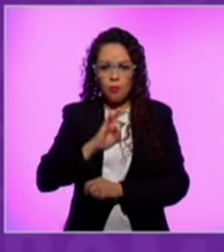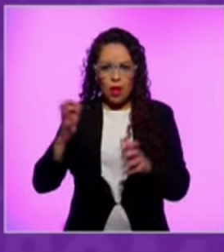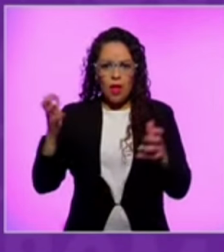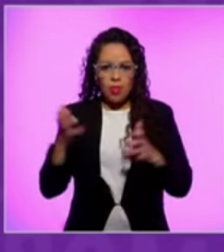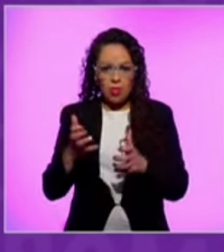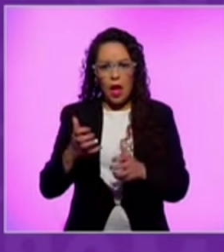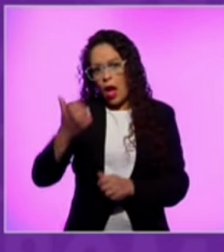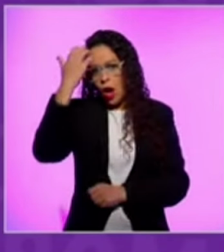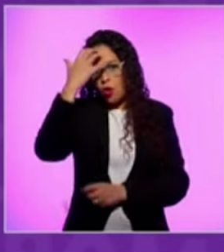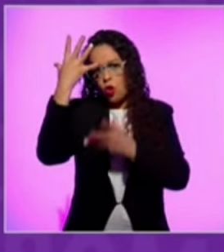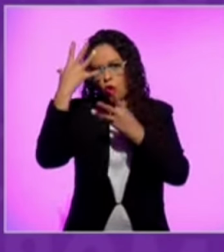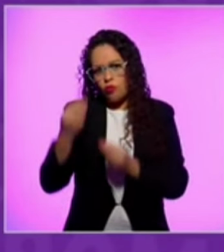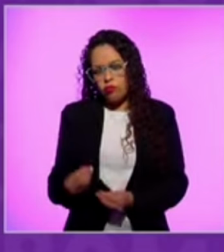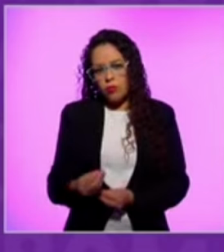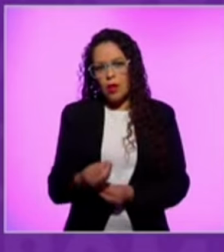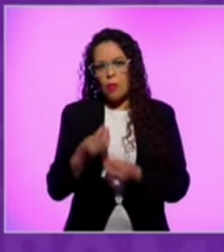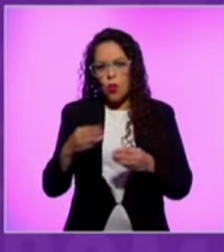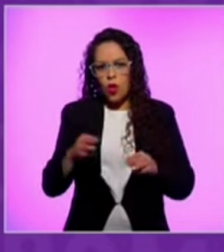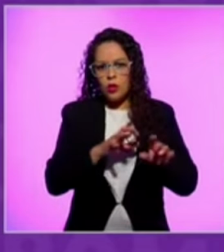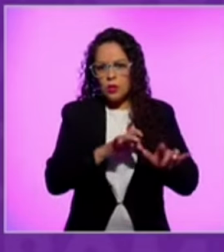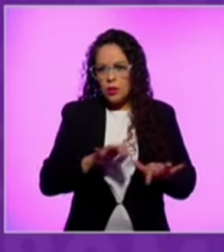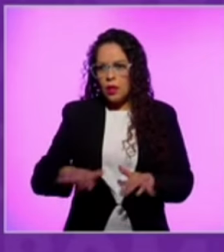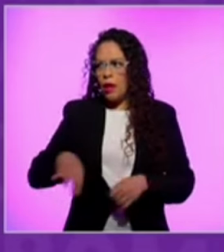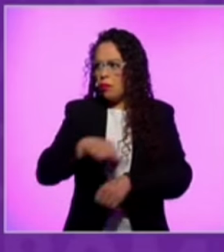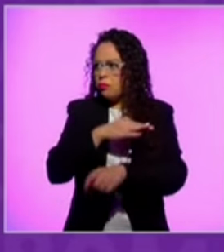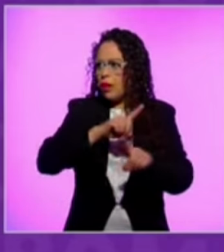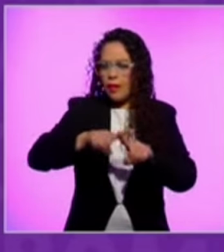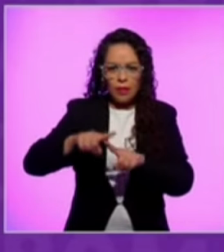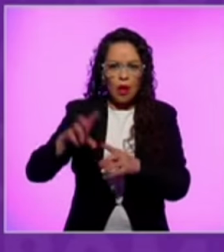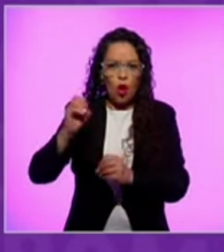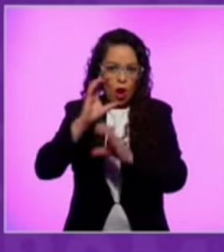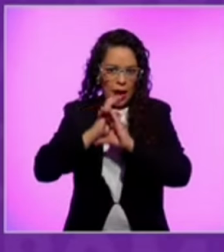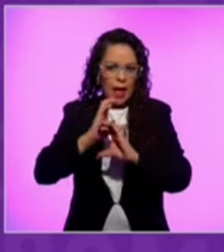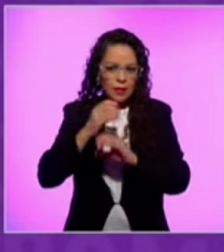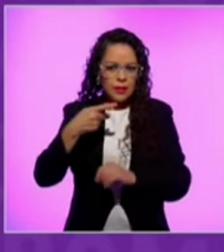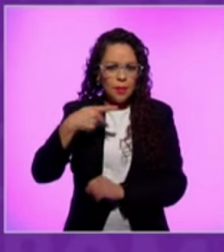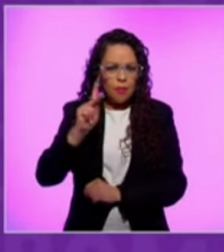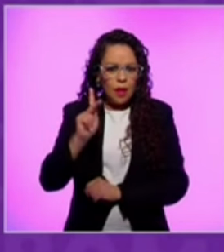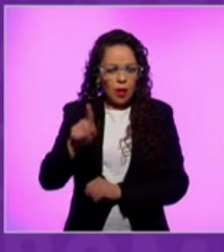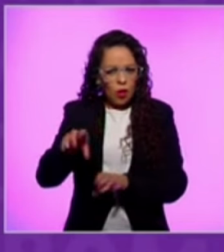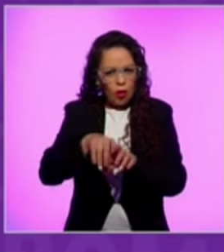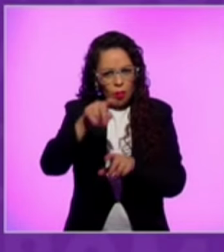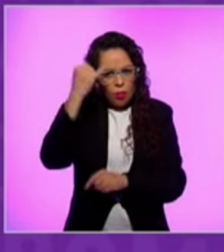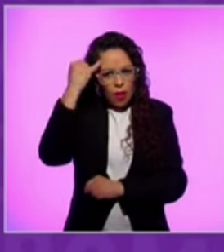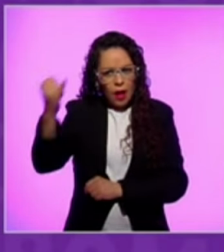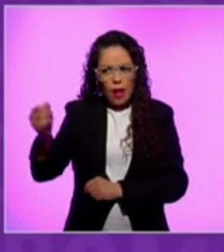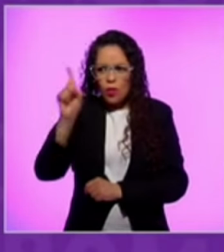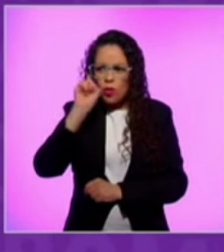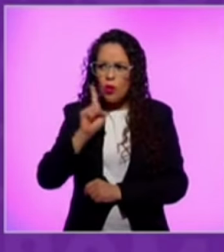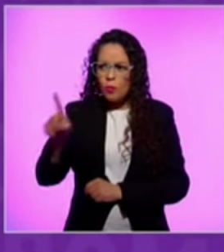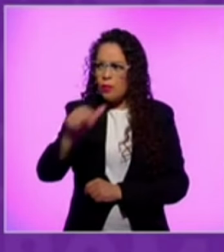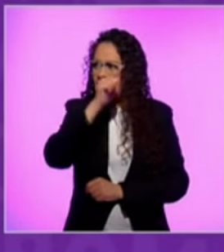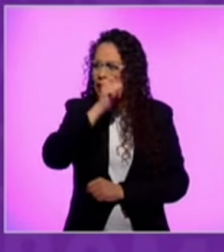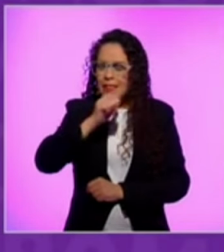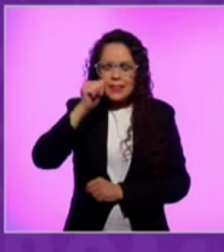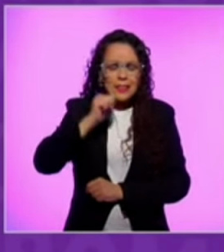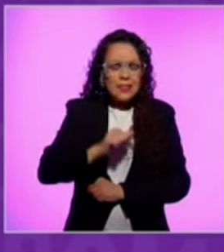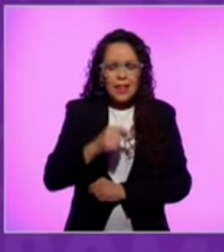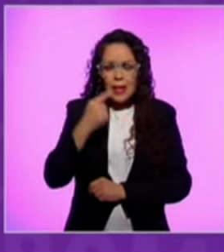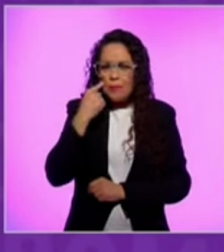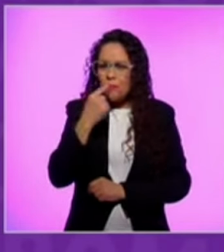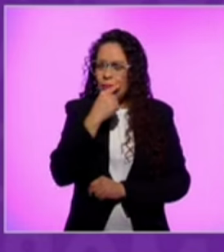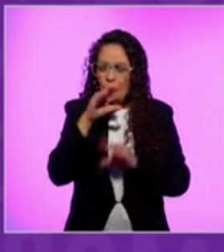y está fabuloso, pero ¿cómo te imaginas a una chica que no puede ver nada subiendo un tubo de 4 metros?